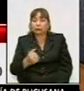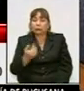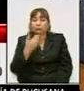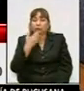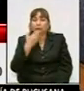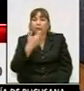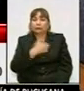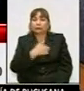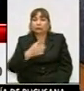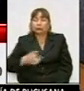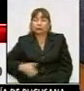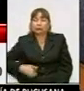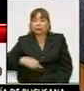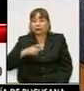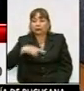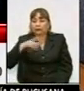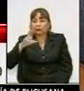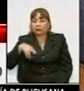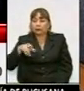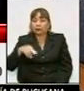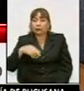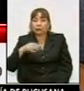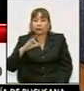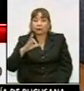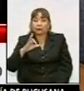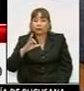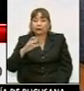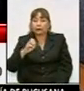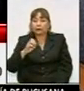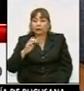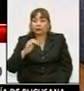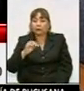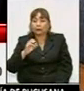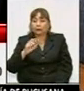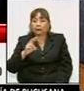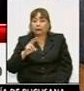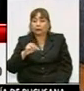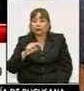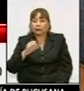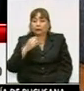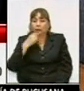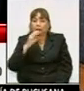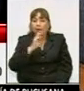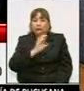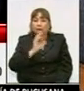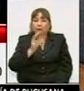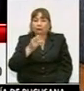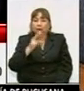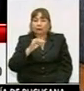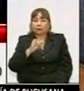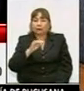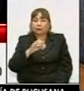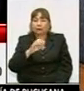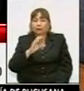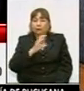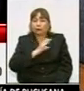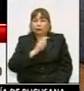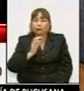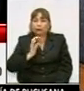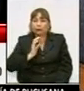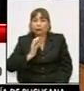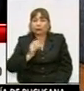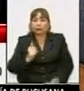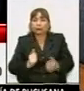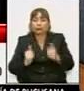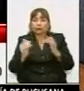¿Quién era presidente del gobierno regional? Ah, el presidente era el señor Félix Moreno. Félix Moreno, sí. Vinculado a Chimpún Callao. Sí, sí, sí. ¿Cuál es su